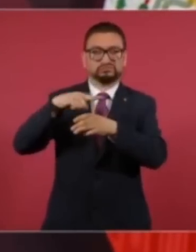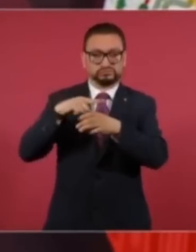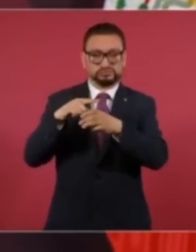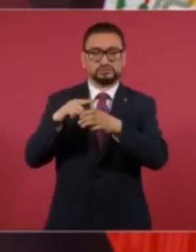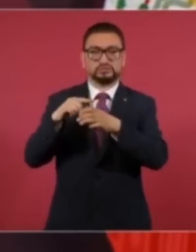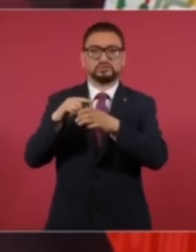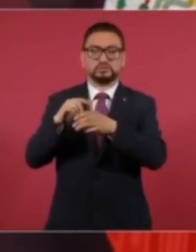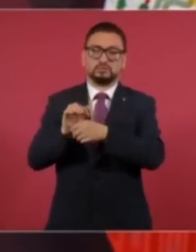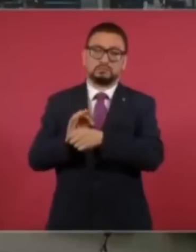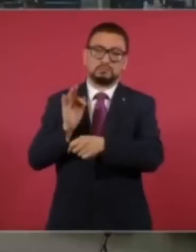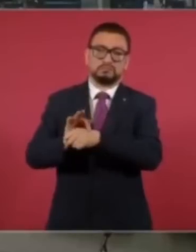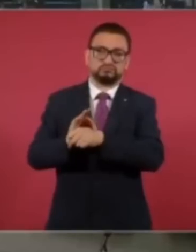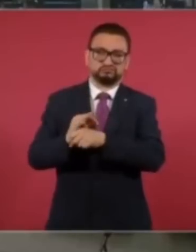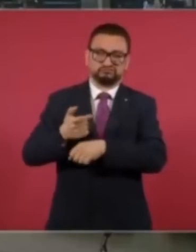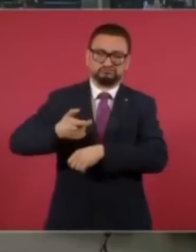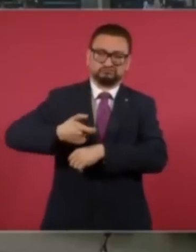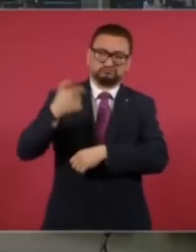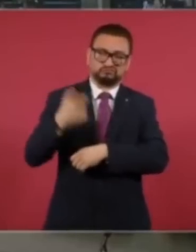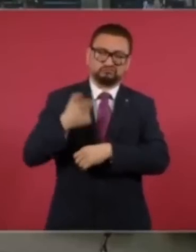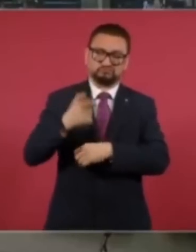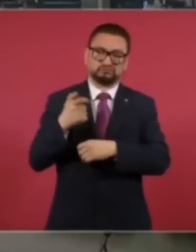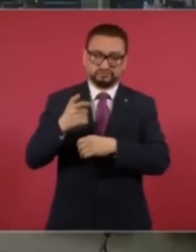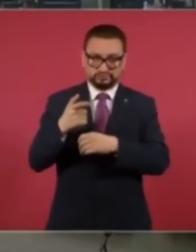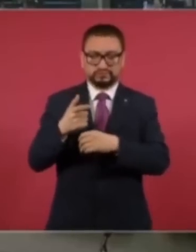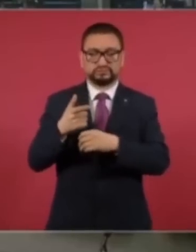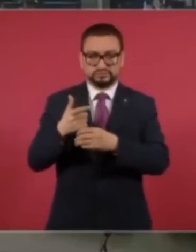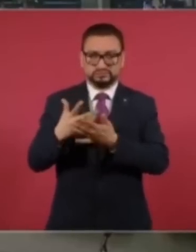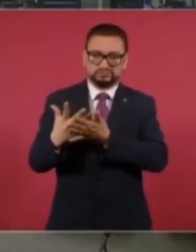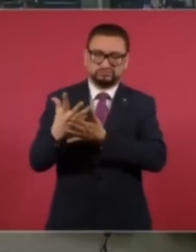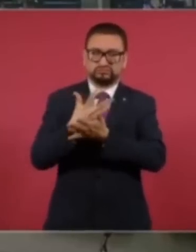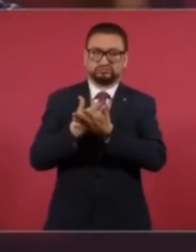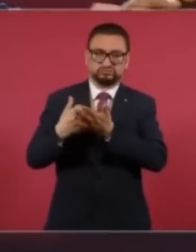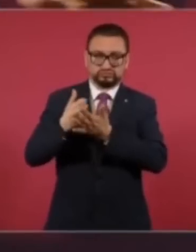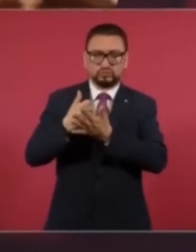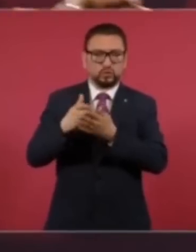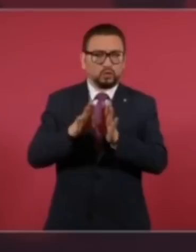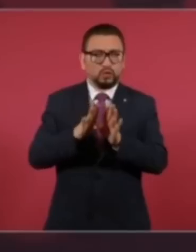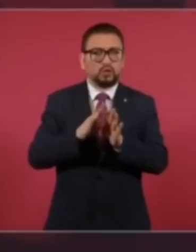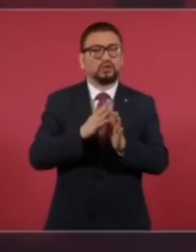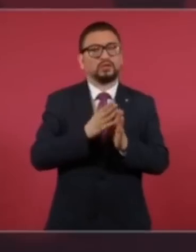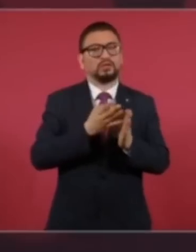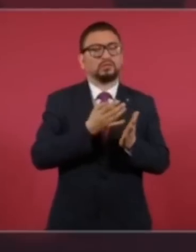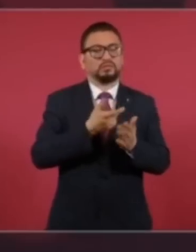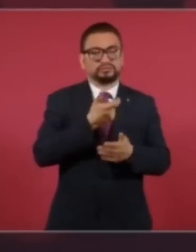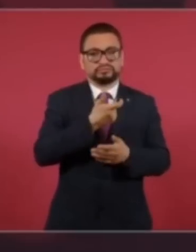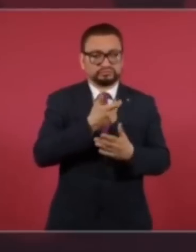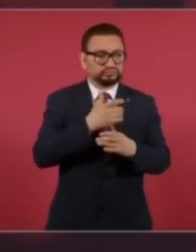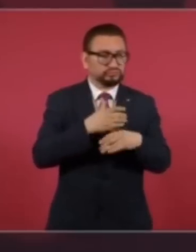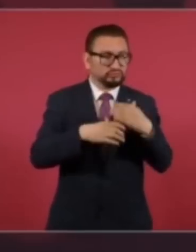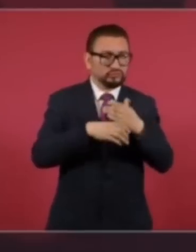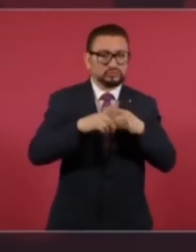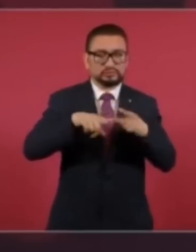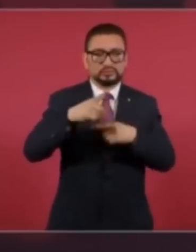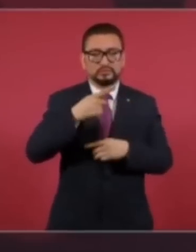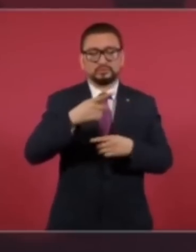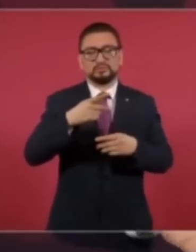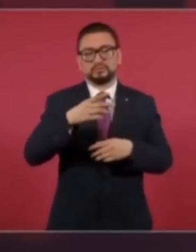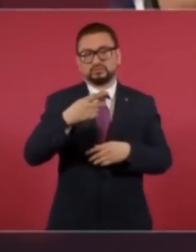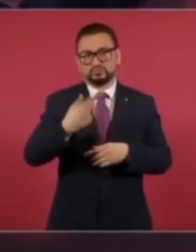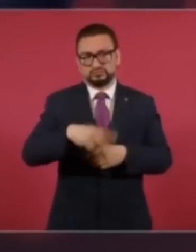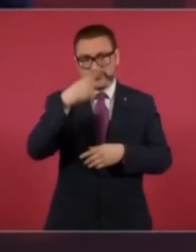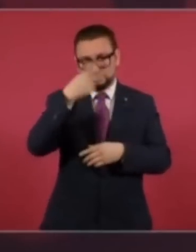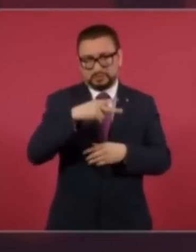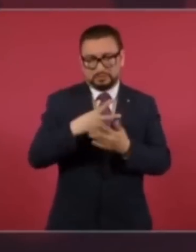se hacen inmensamente ricos con bienes del pueblo y de la nación.